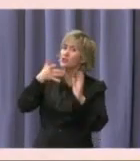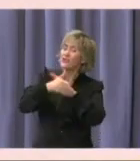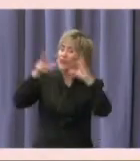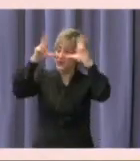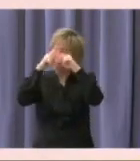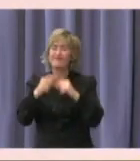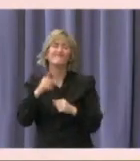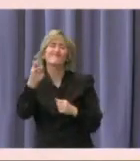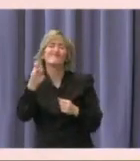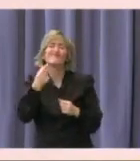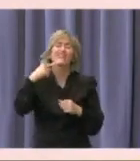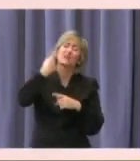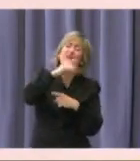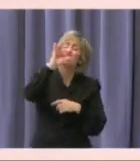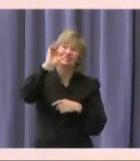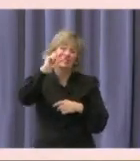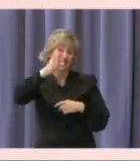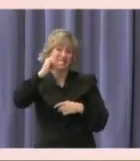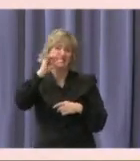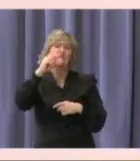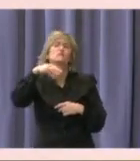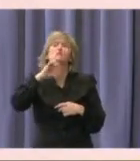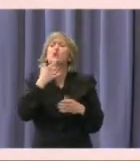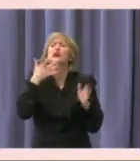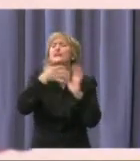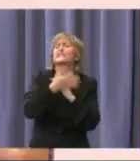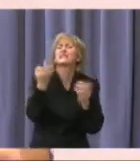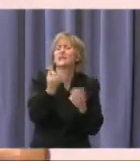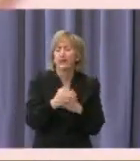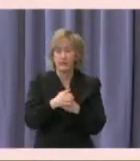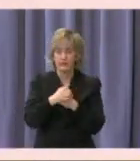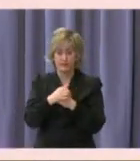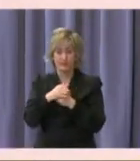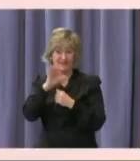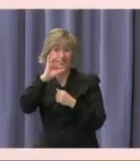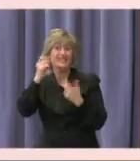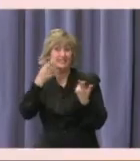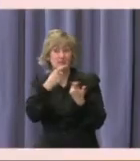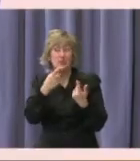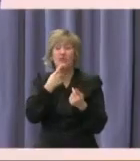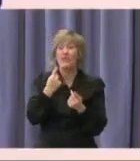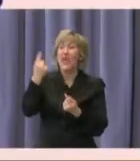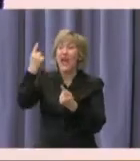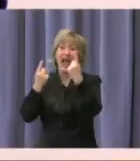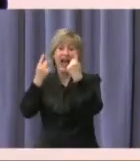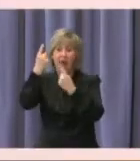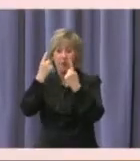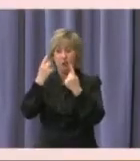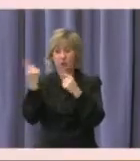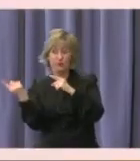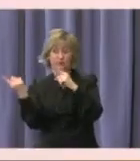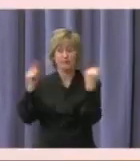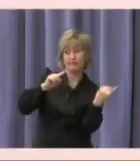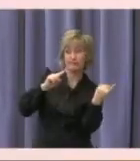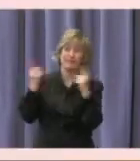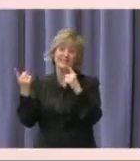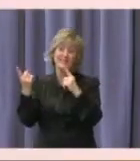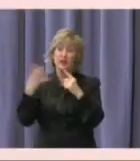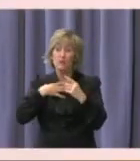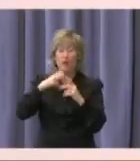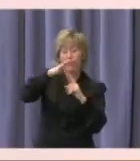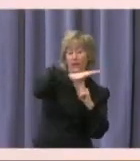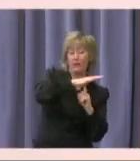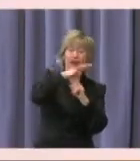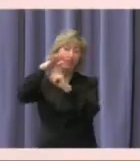¿qué es sexismo? Y sobre todo, ¿qué es sexismo lingüístico? Primero, es que es sexismo, que alguno de los sexos sale discriminado, entonces eso se puede trabajar muy bien en